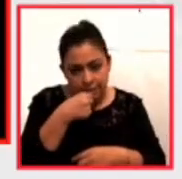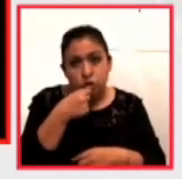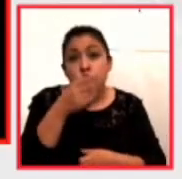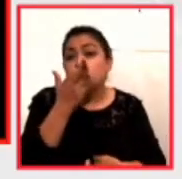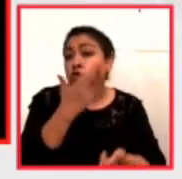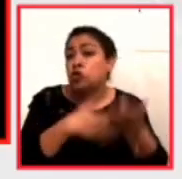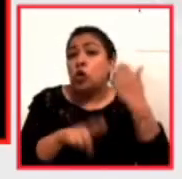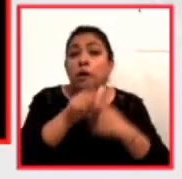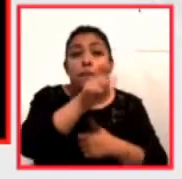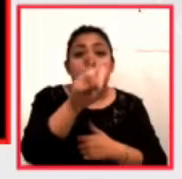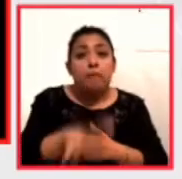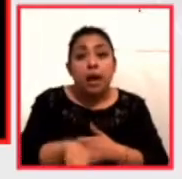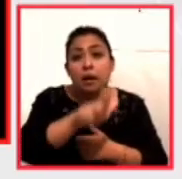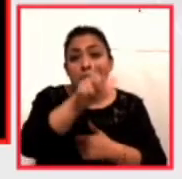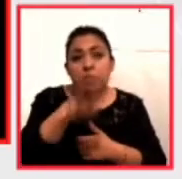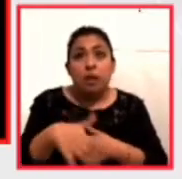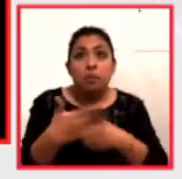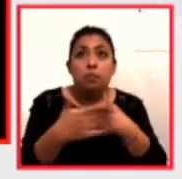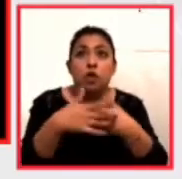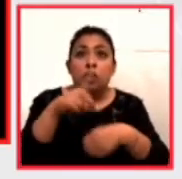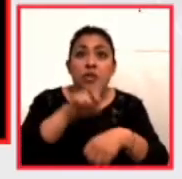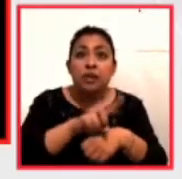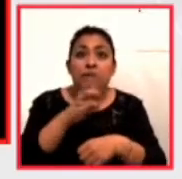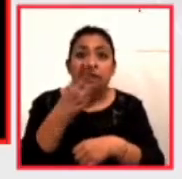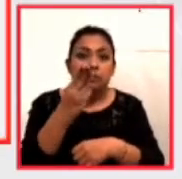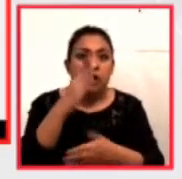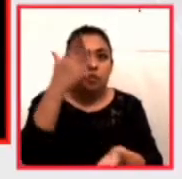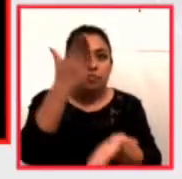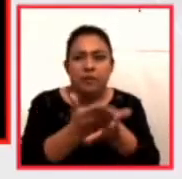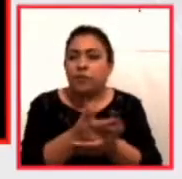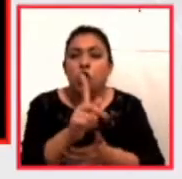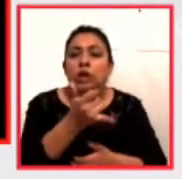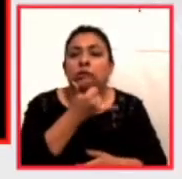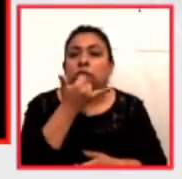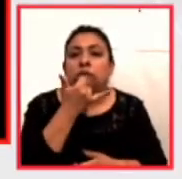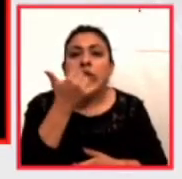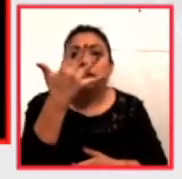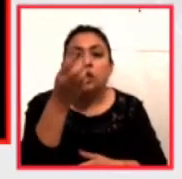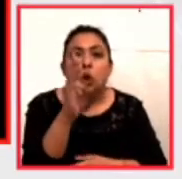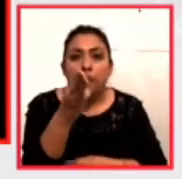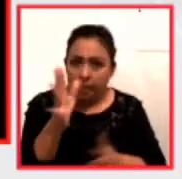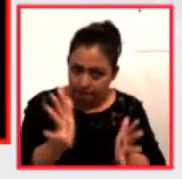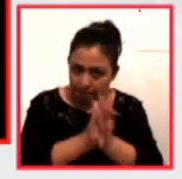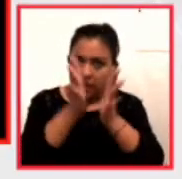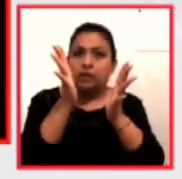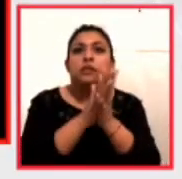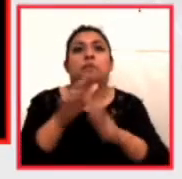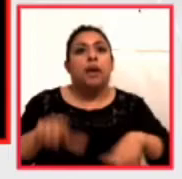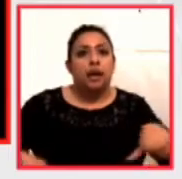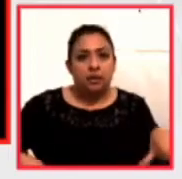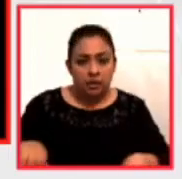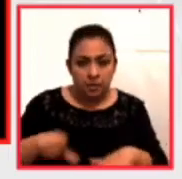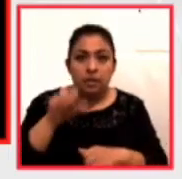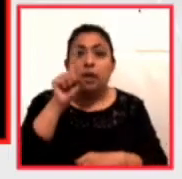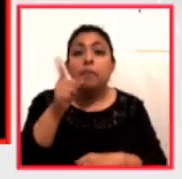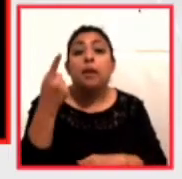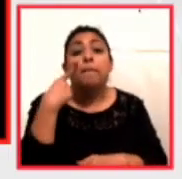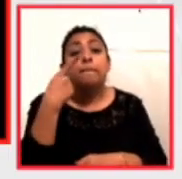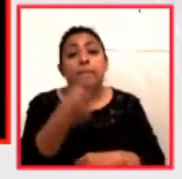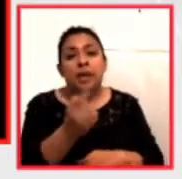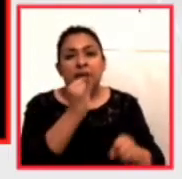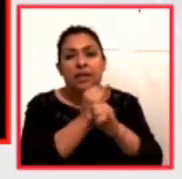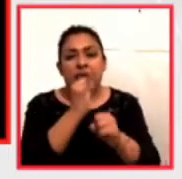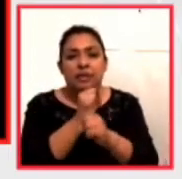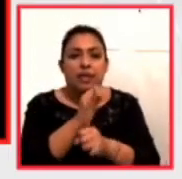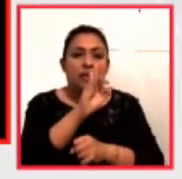con descuento hasta el próximo día 3 de mayo, hasta el 5 de mayo, participen de nuestras actividades y además a que ingresen a